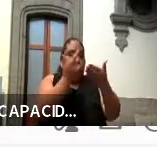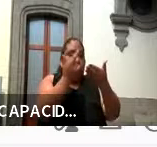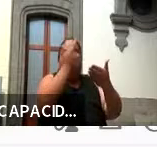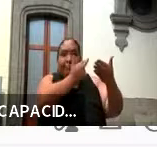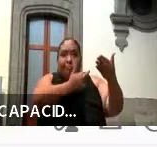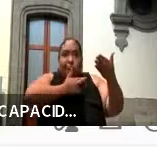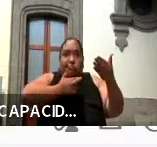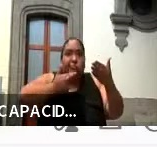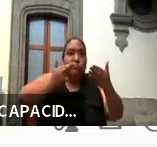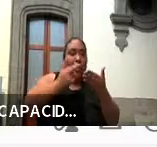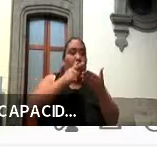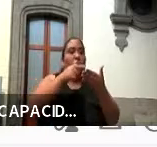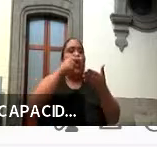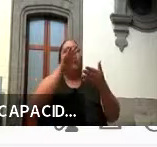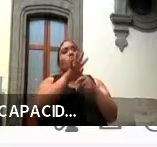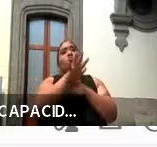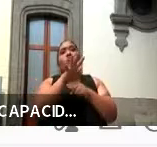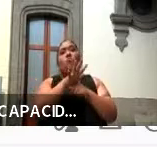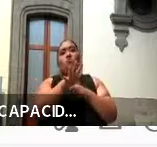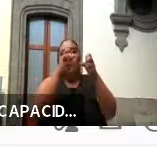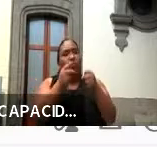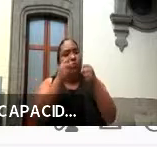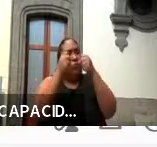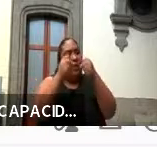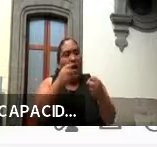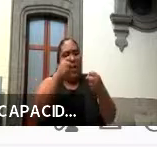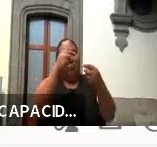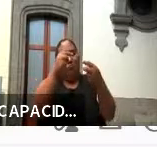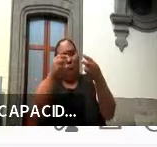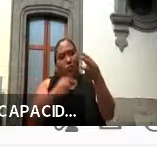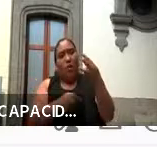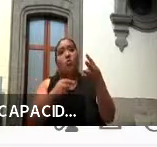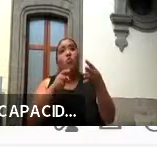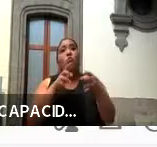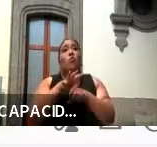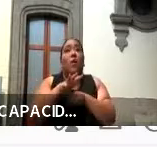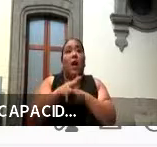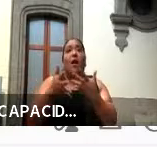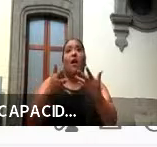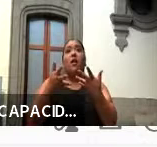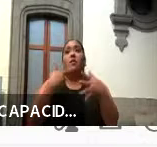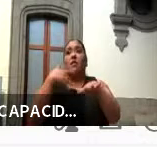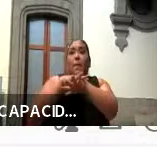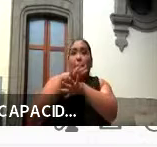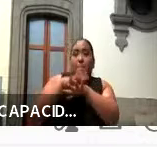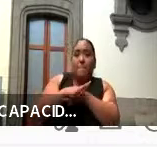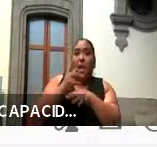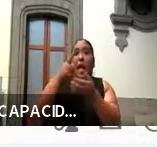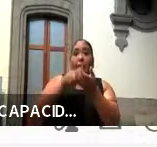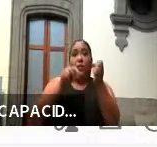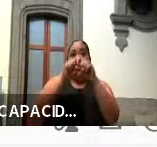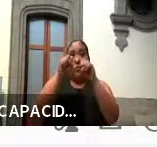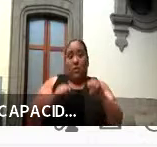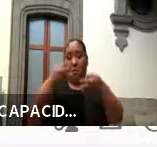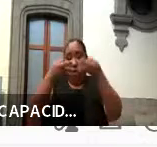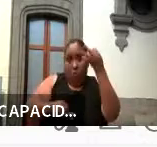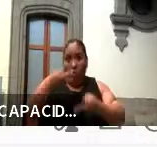jurídicos fuertes que es necesario cambiar. El sistema de justicia, cómo está respondiendo,